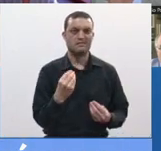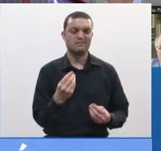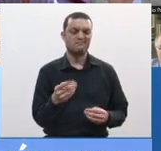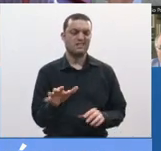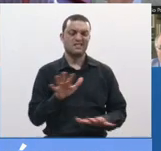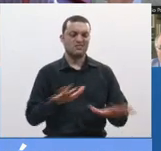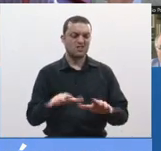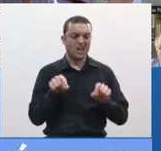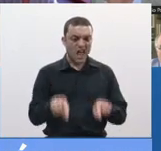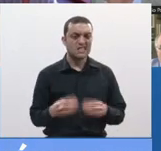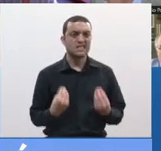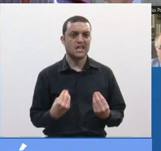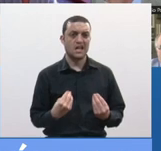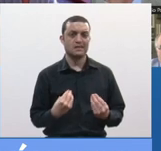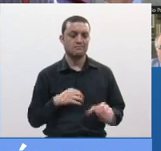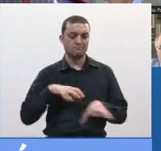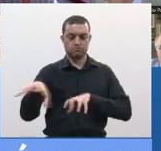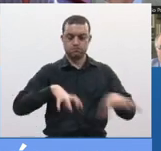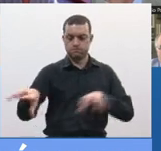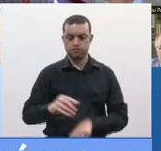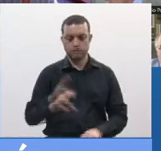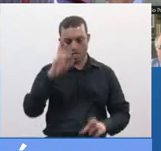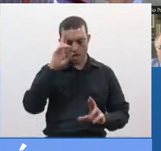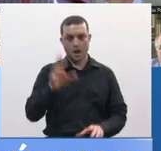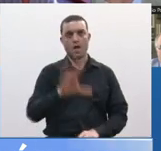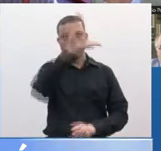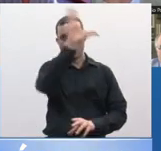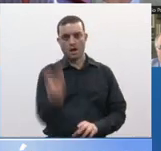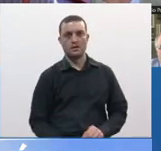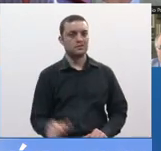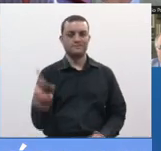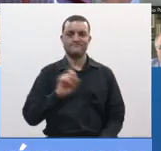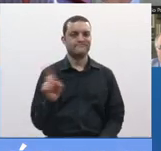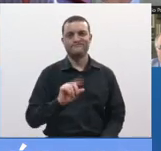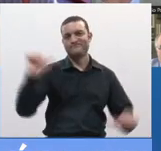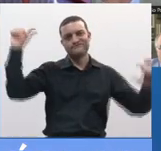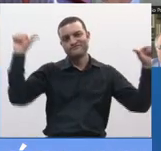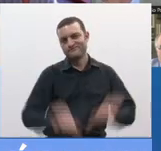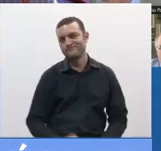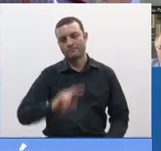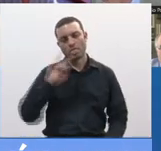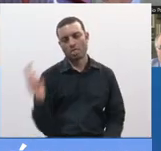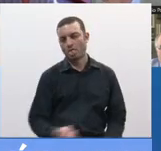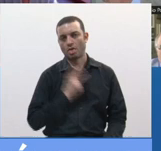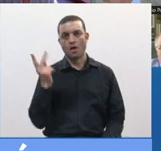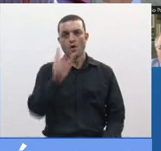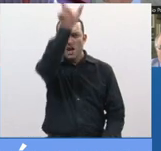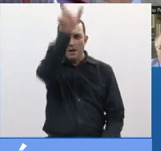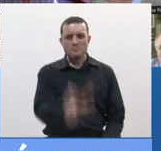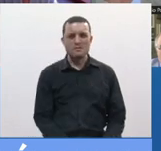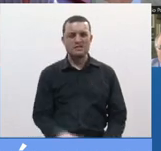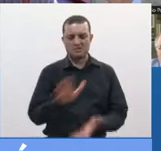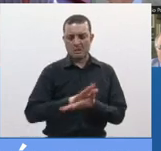bien al sistema institucional. Ahora, una persona impecable, una persona que tiene